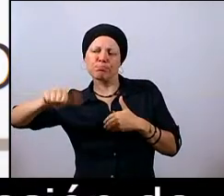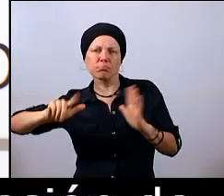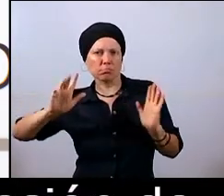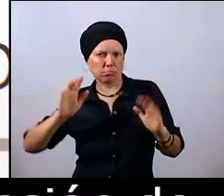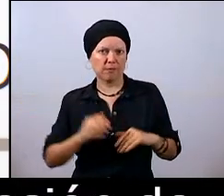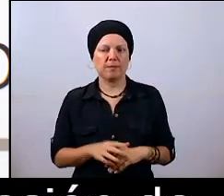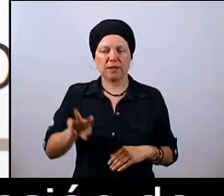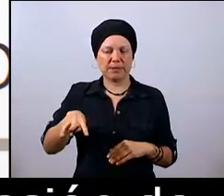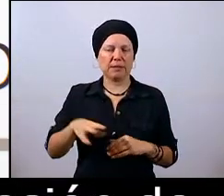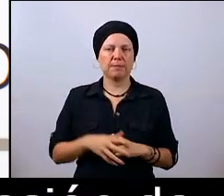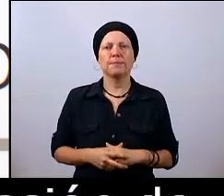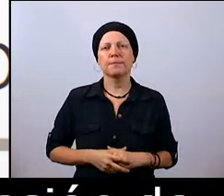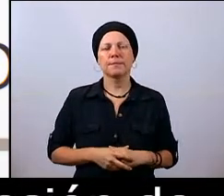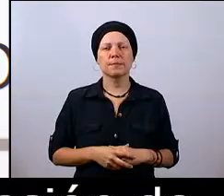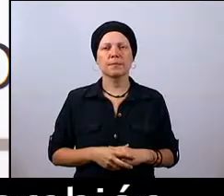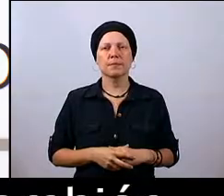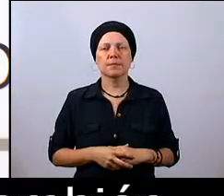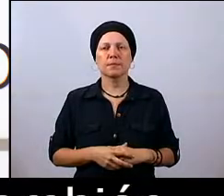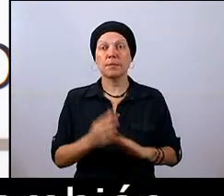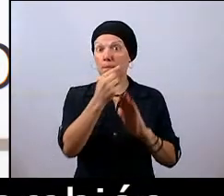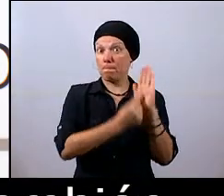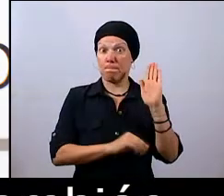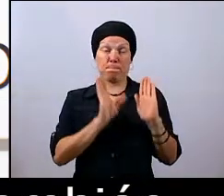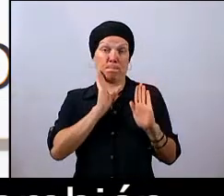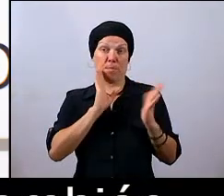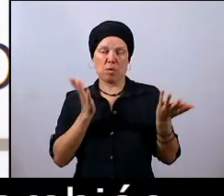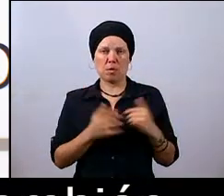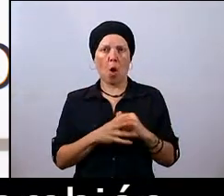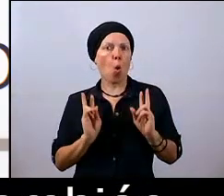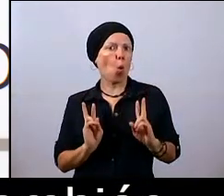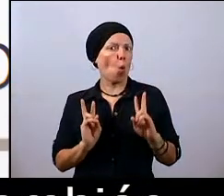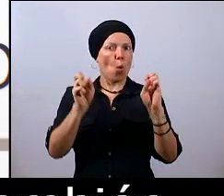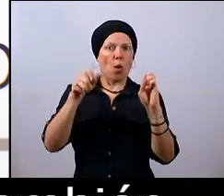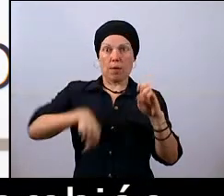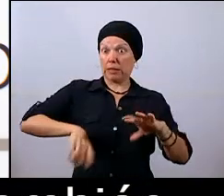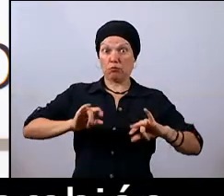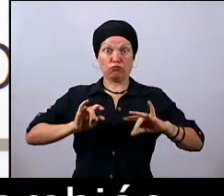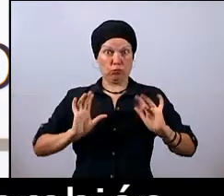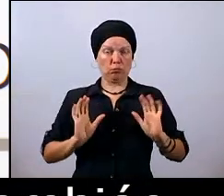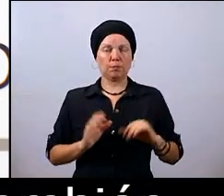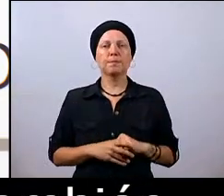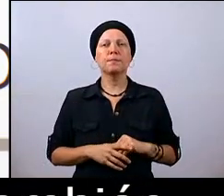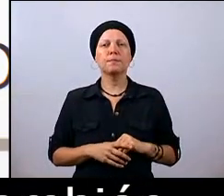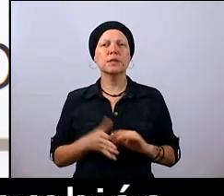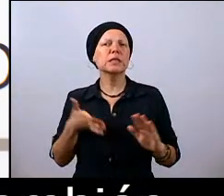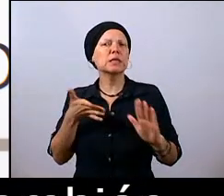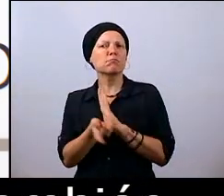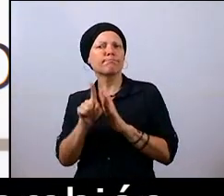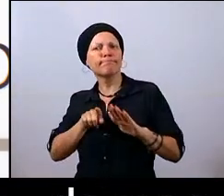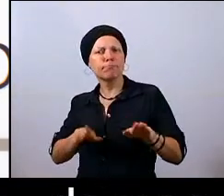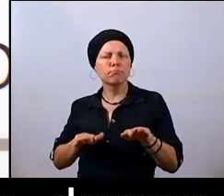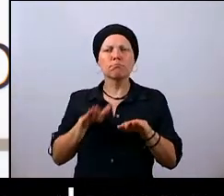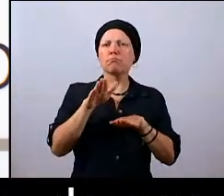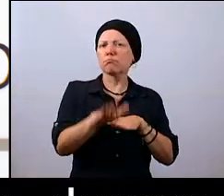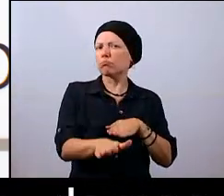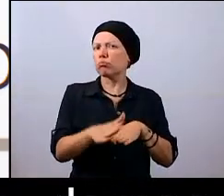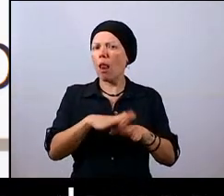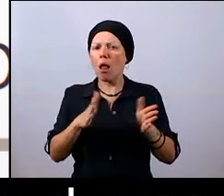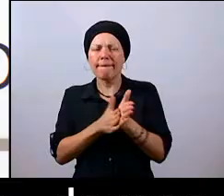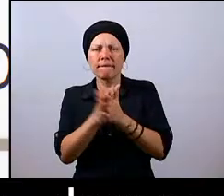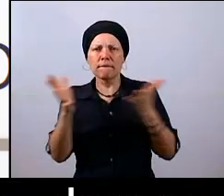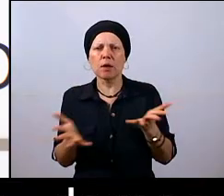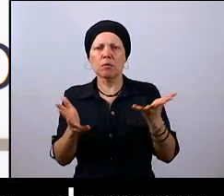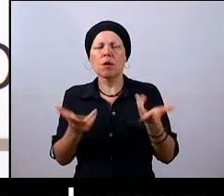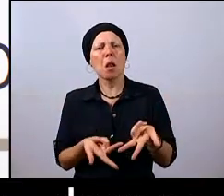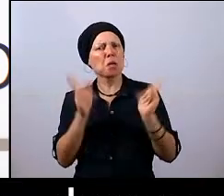meses. Con esta medida novedosa en nuestra región, damos un paso más a promover esa libertad